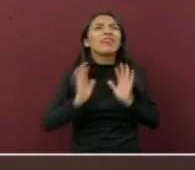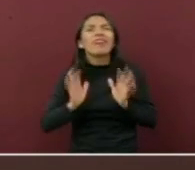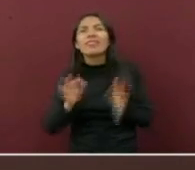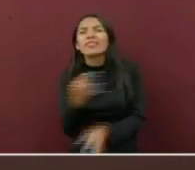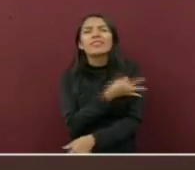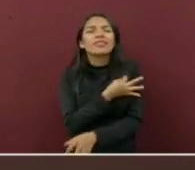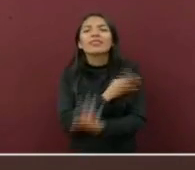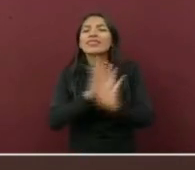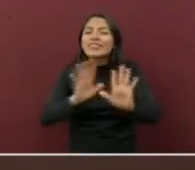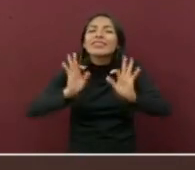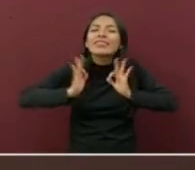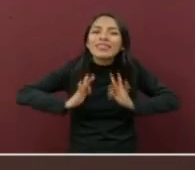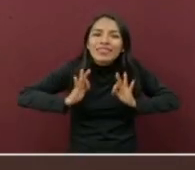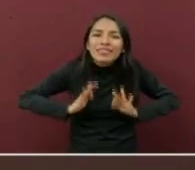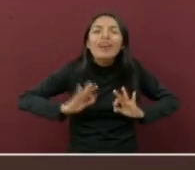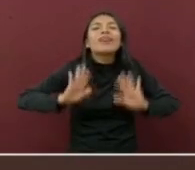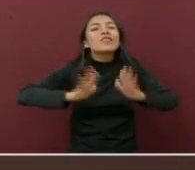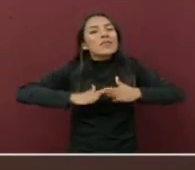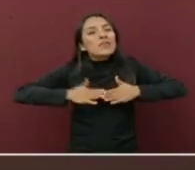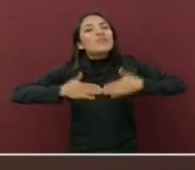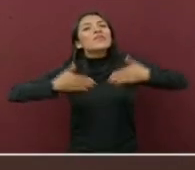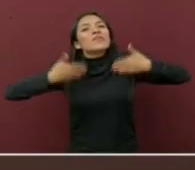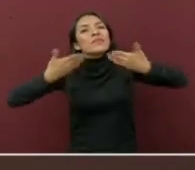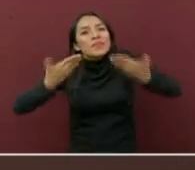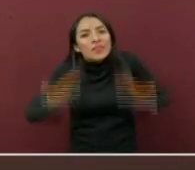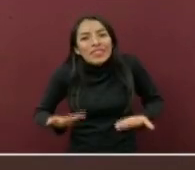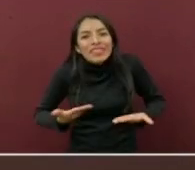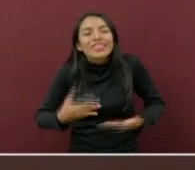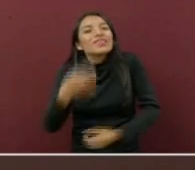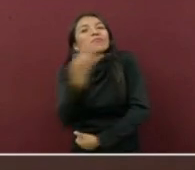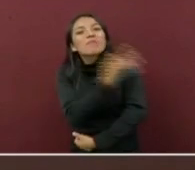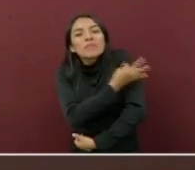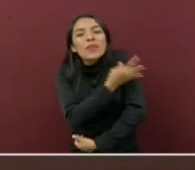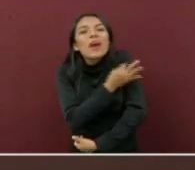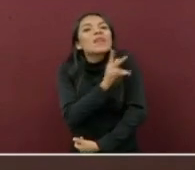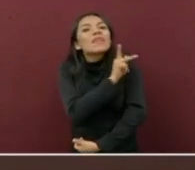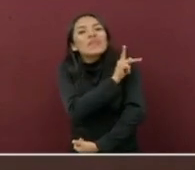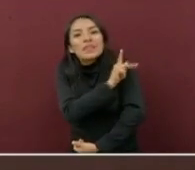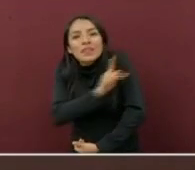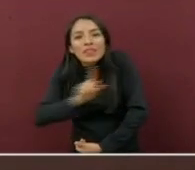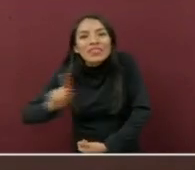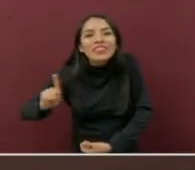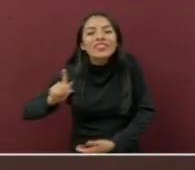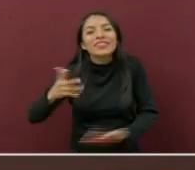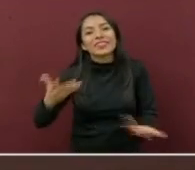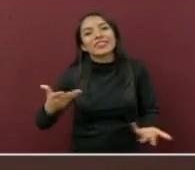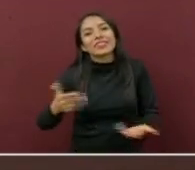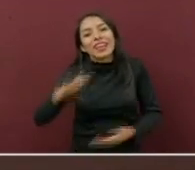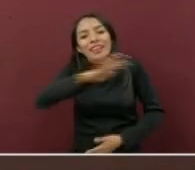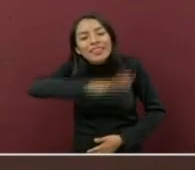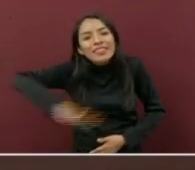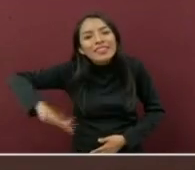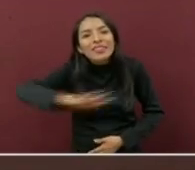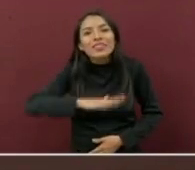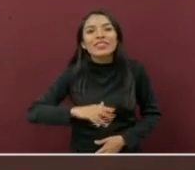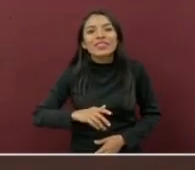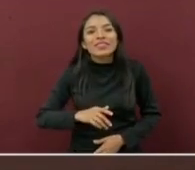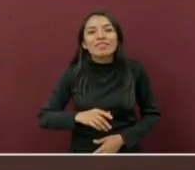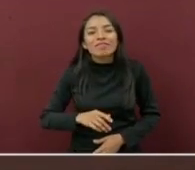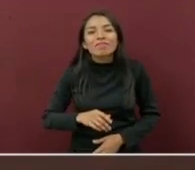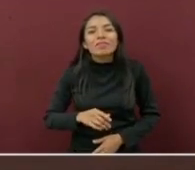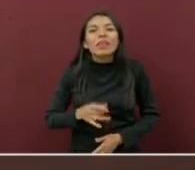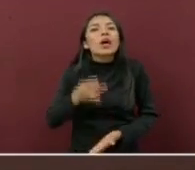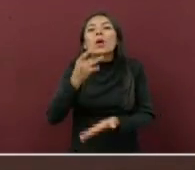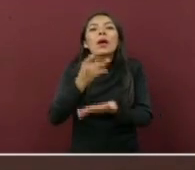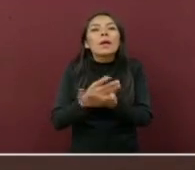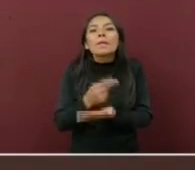tengan confianza porque la vacuna va a llegar y sólo se trata de esperar el turno